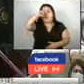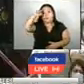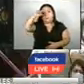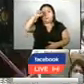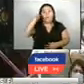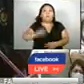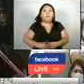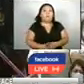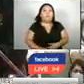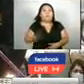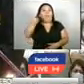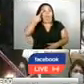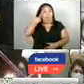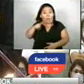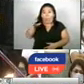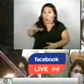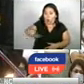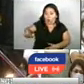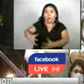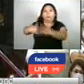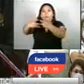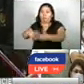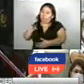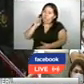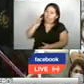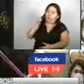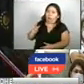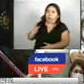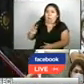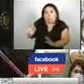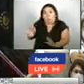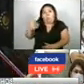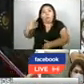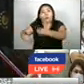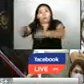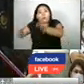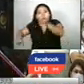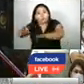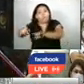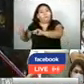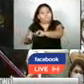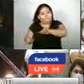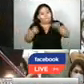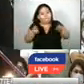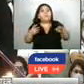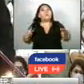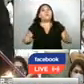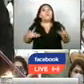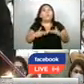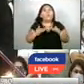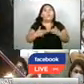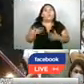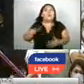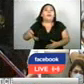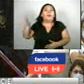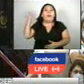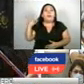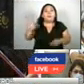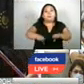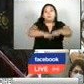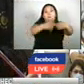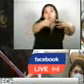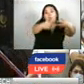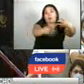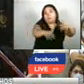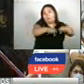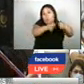encontramos que se puede llegar al tema de carácter penal, lo llevamos también al área penal, como lo hemos hecho con muchos infractores de la ley,